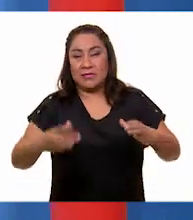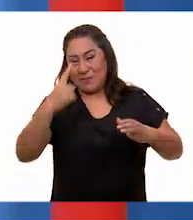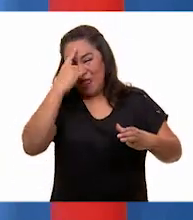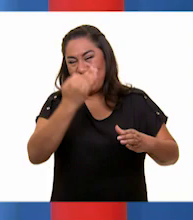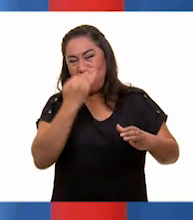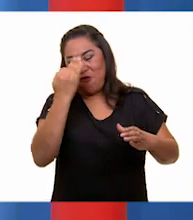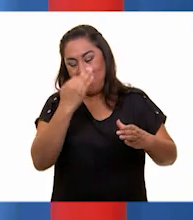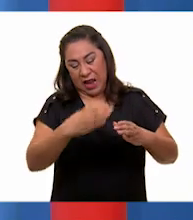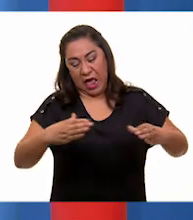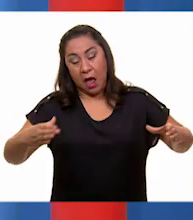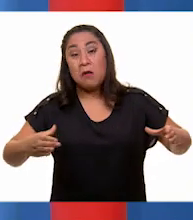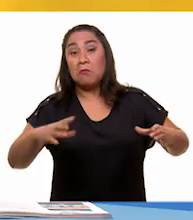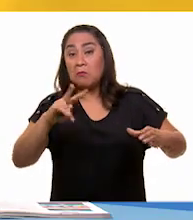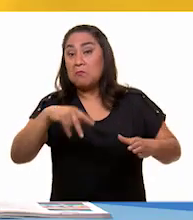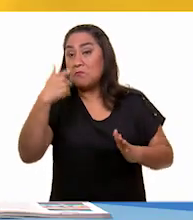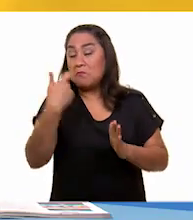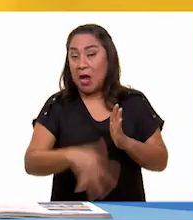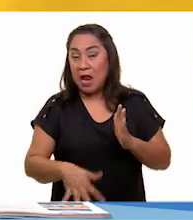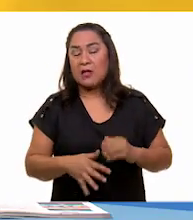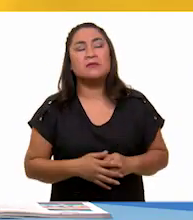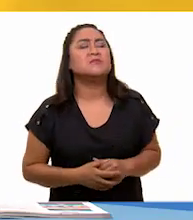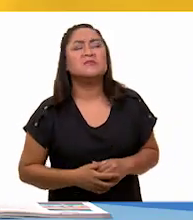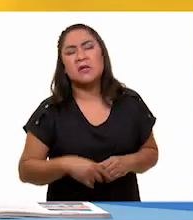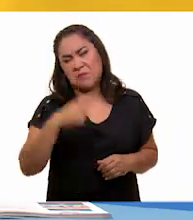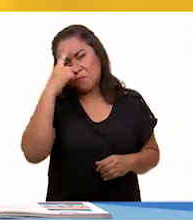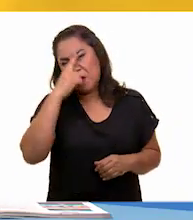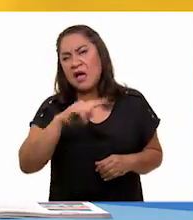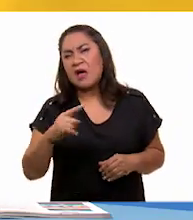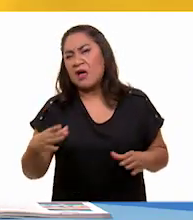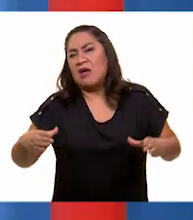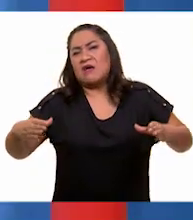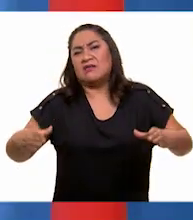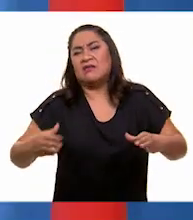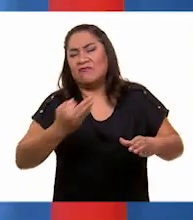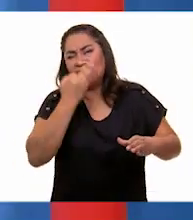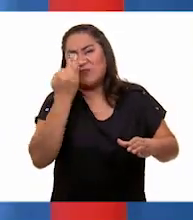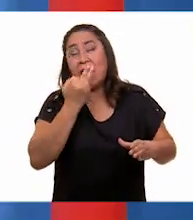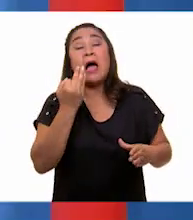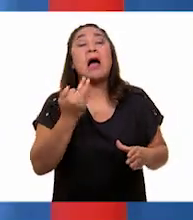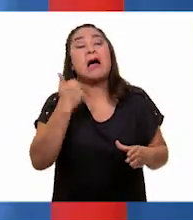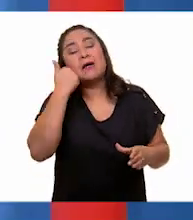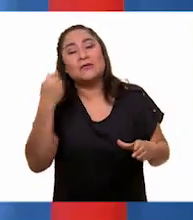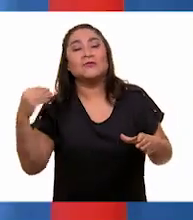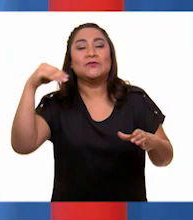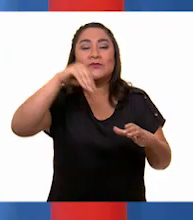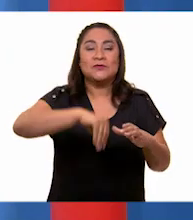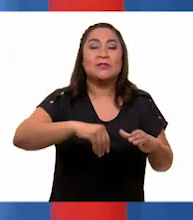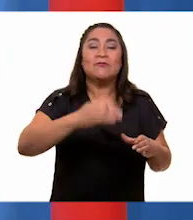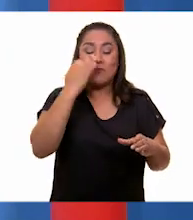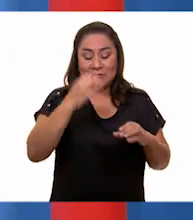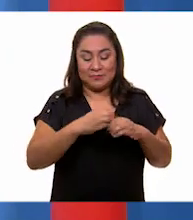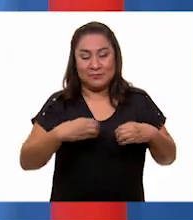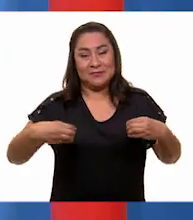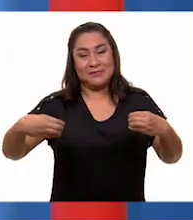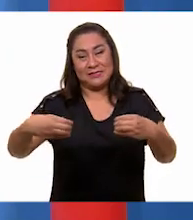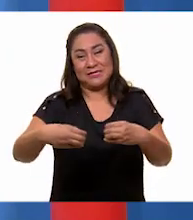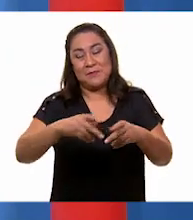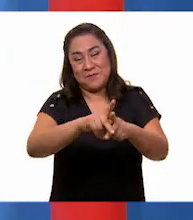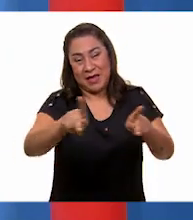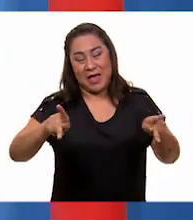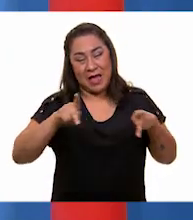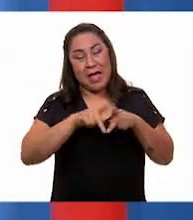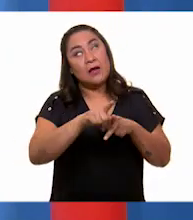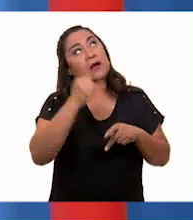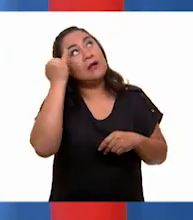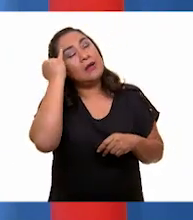muy bonitas y muy baratas. ¿Y para qué necesitaban unas macetas tan grandes, María? Ah, porque quiere colocar varias plantas en el patio y con la